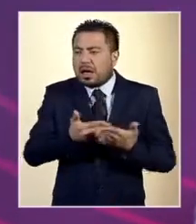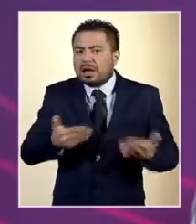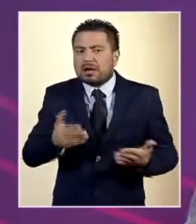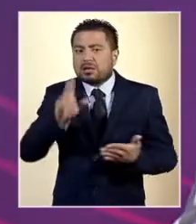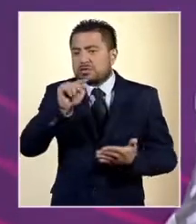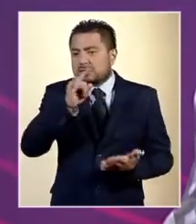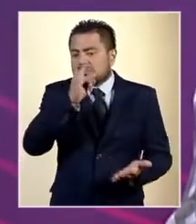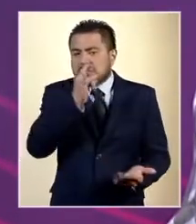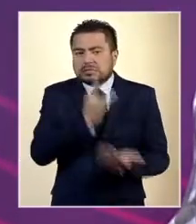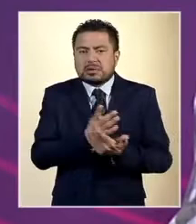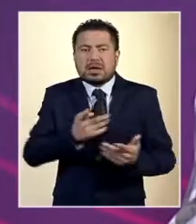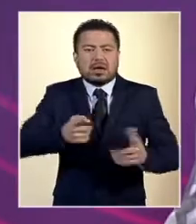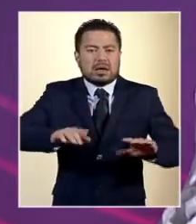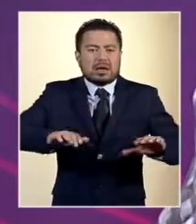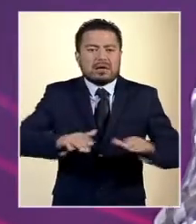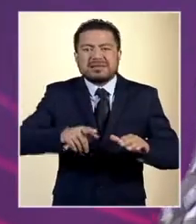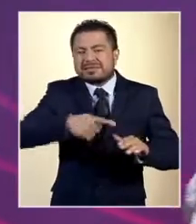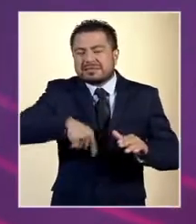no solo